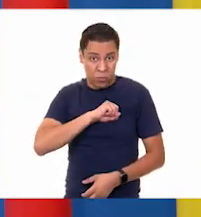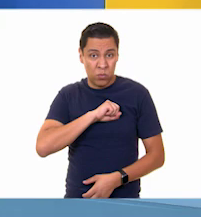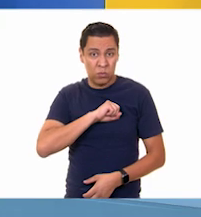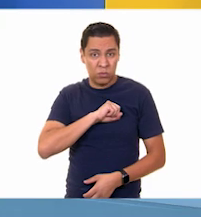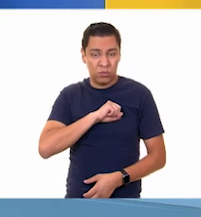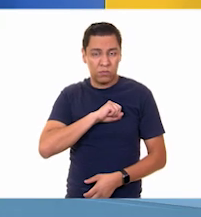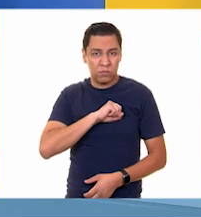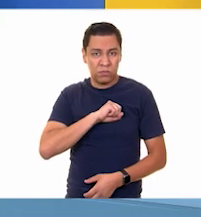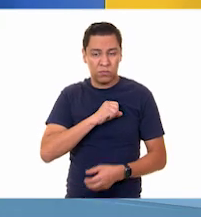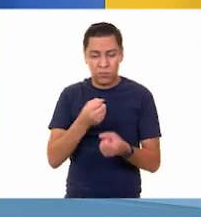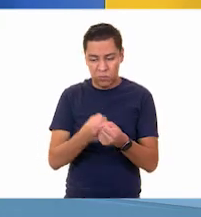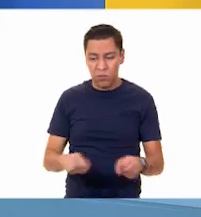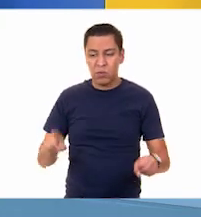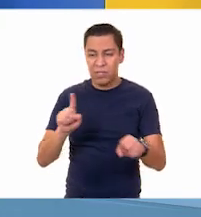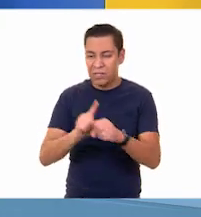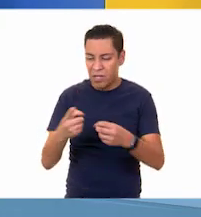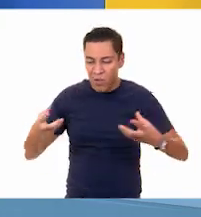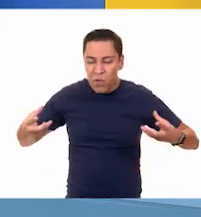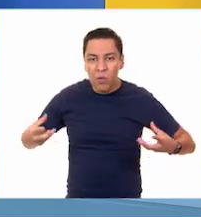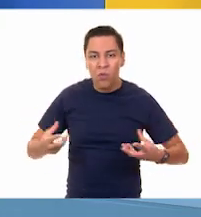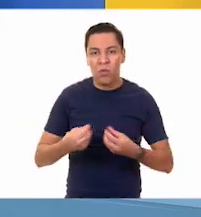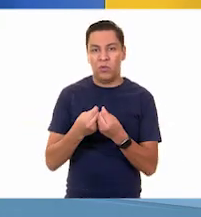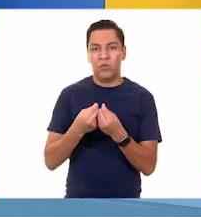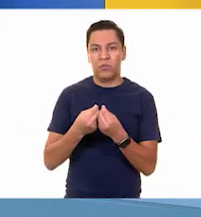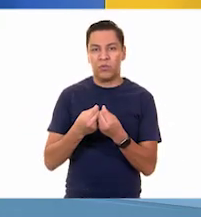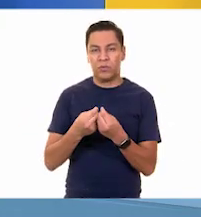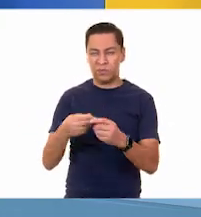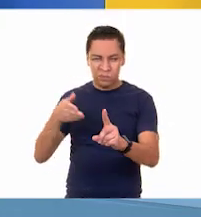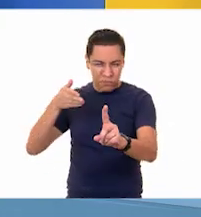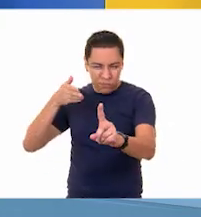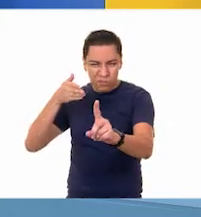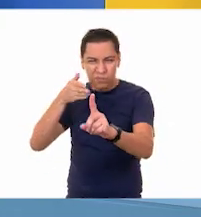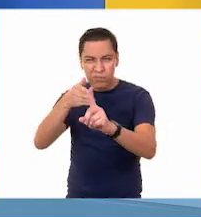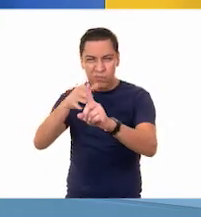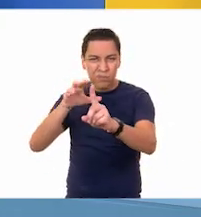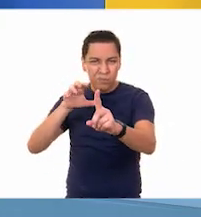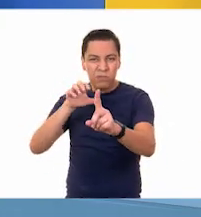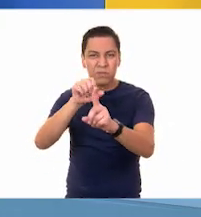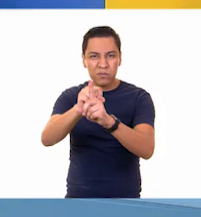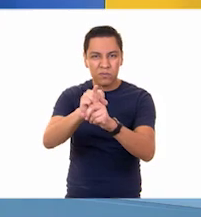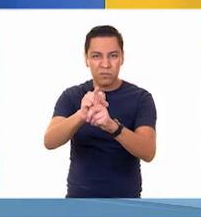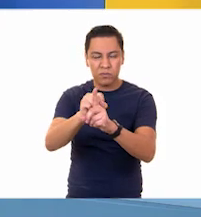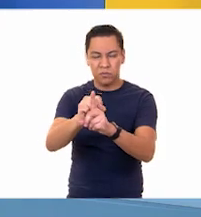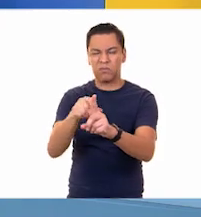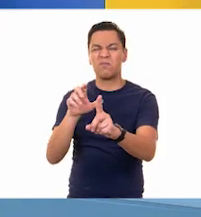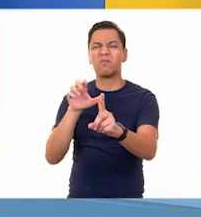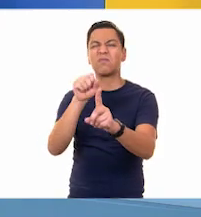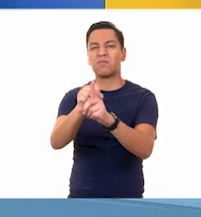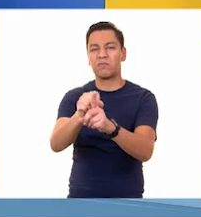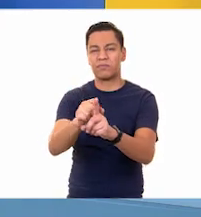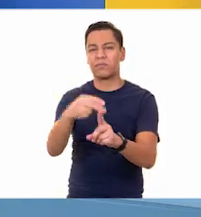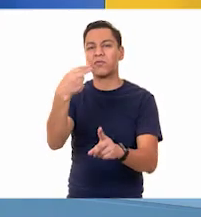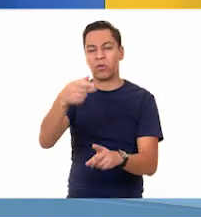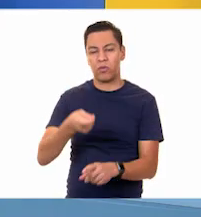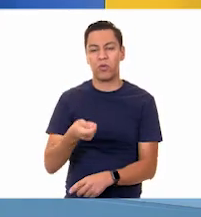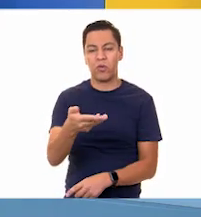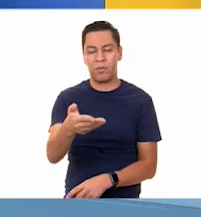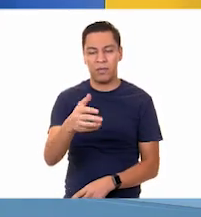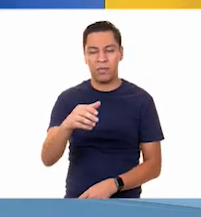mundo. Así es. Estos se llaman Objetivos de Desarrollo Sostenible y son parte de un programa